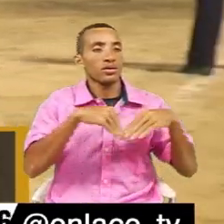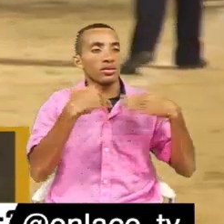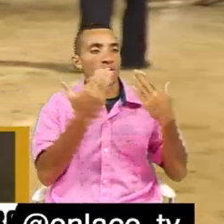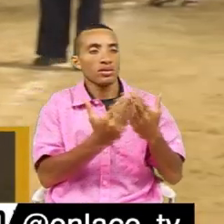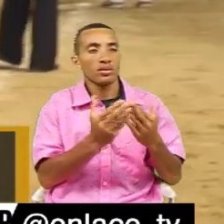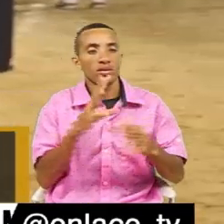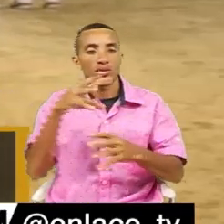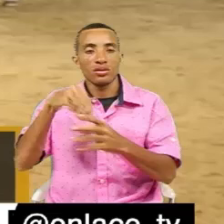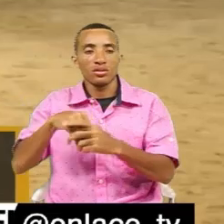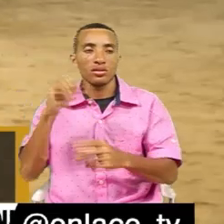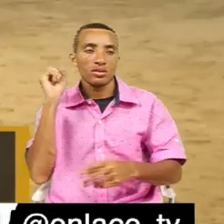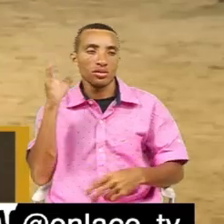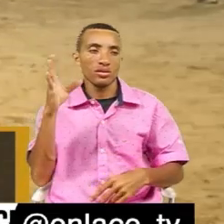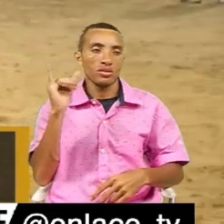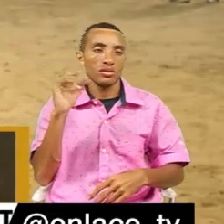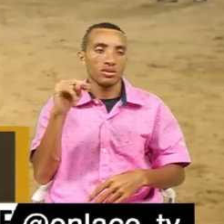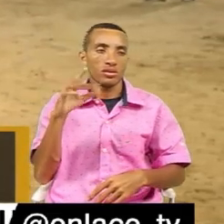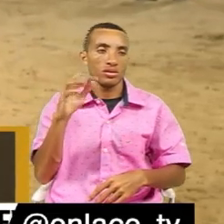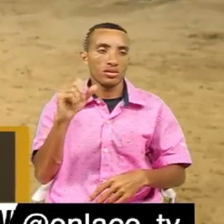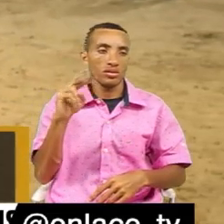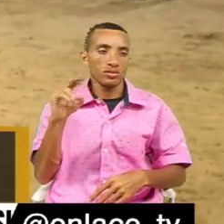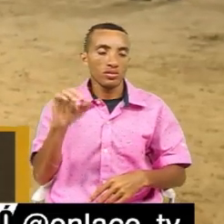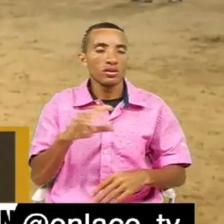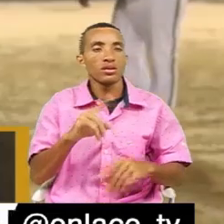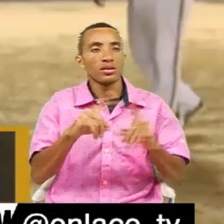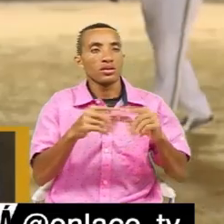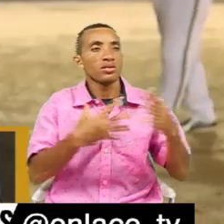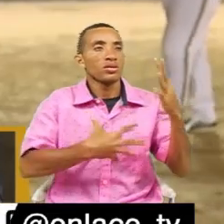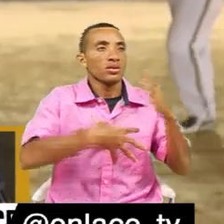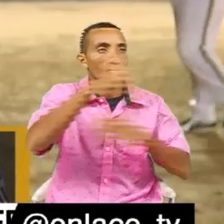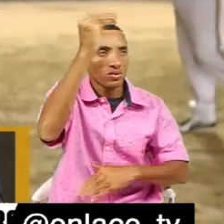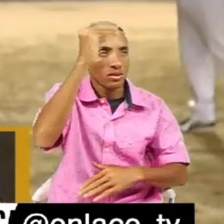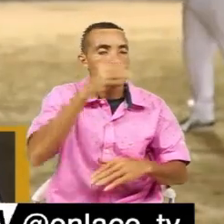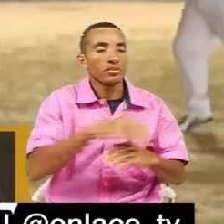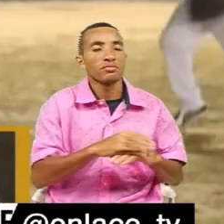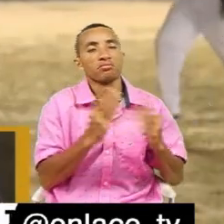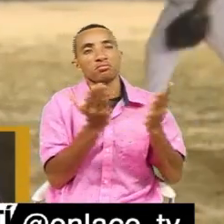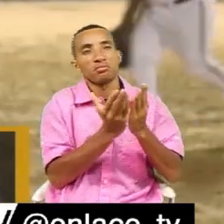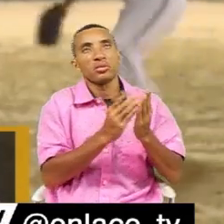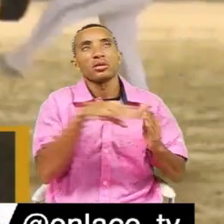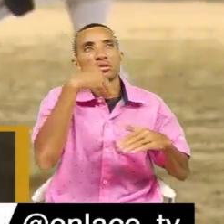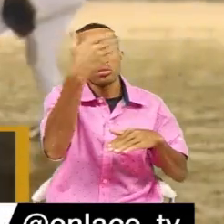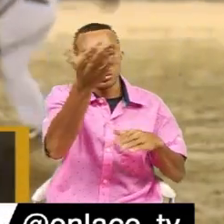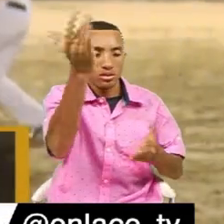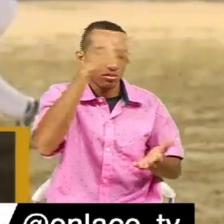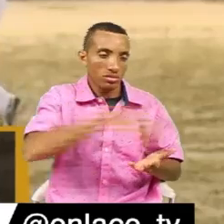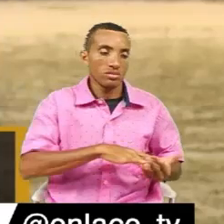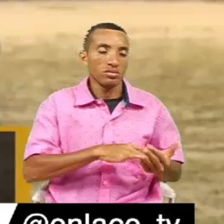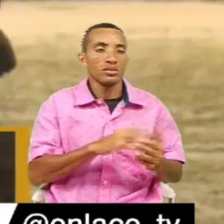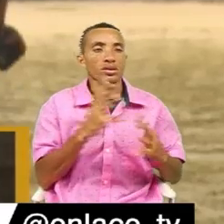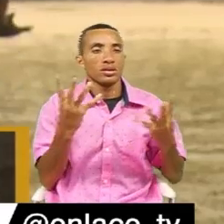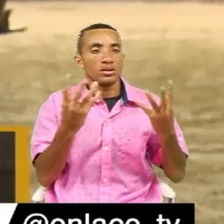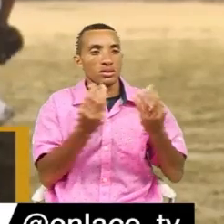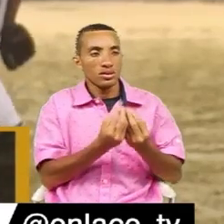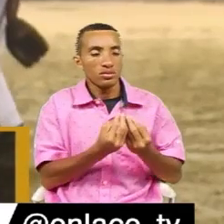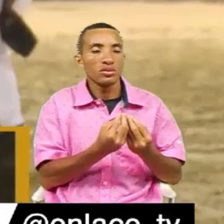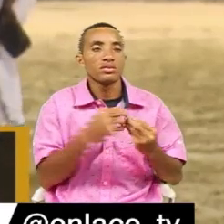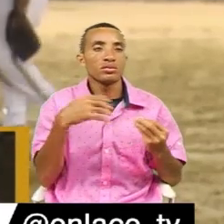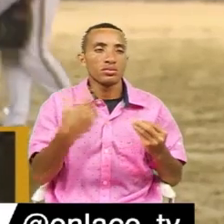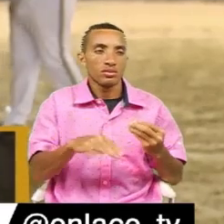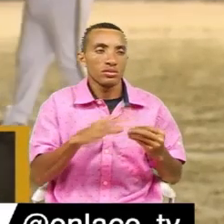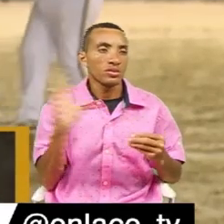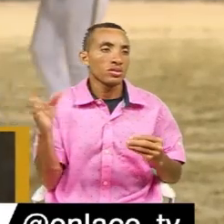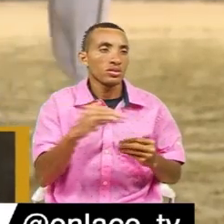y crecimos, muchos nos fuimos de la ciudad a estudiar, nuevamente regresamos. Entonces, pues básicamente es un grupo en un alto porcentaje